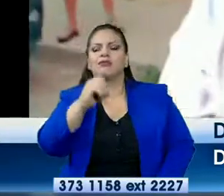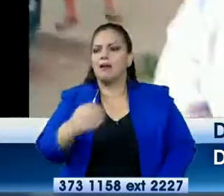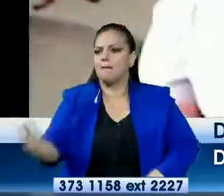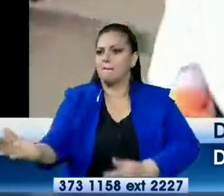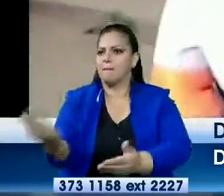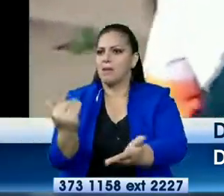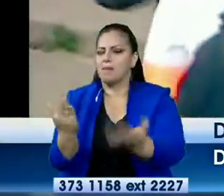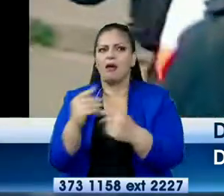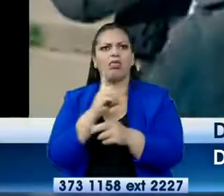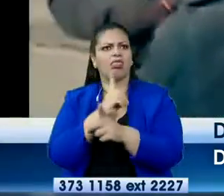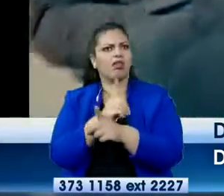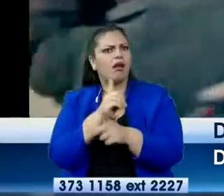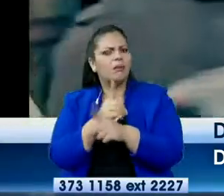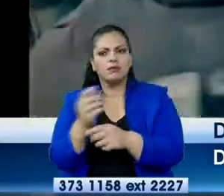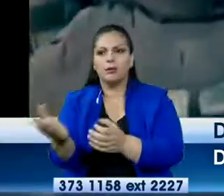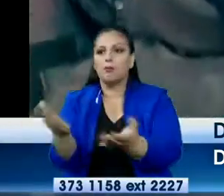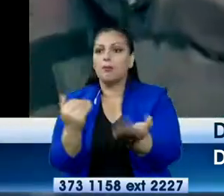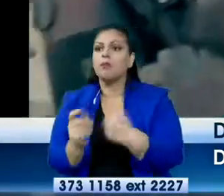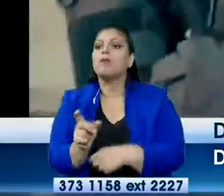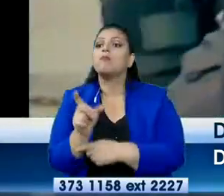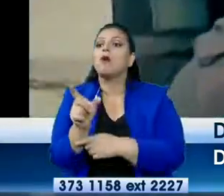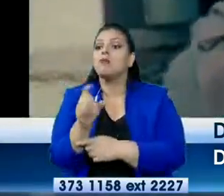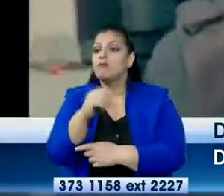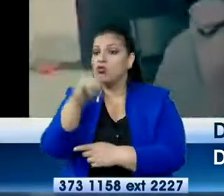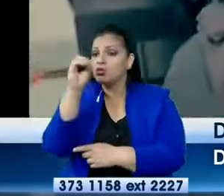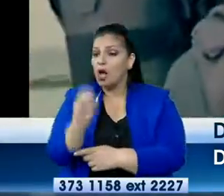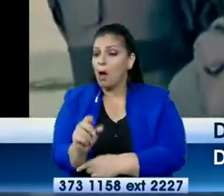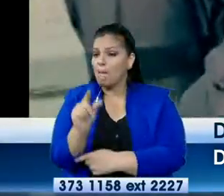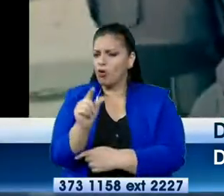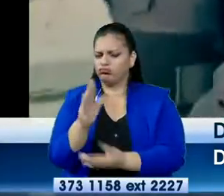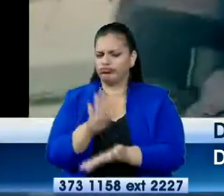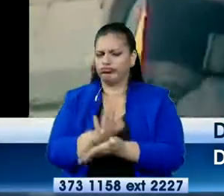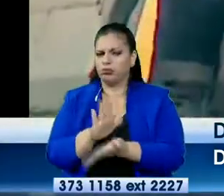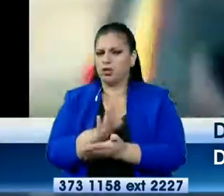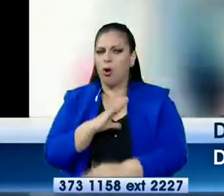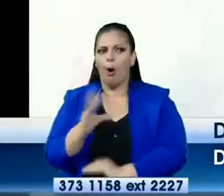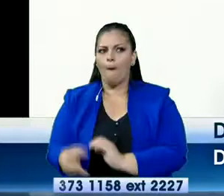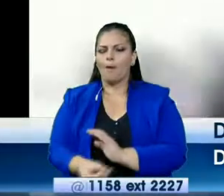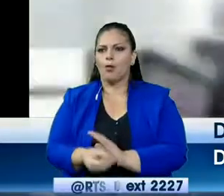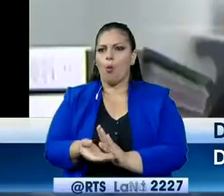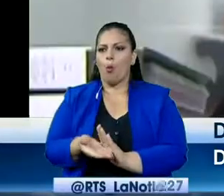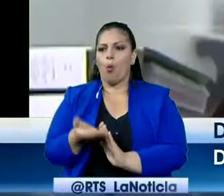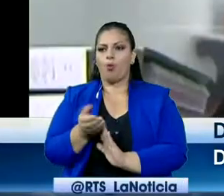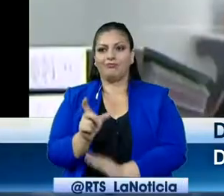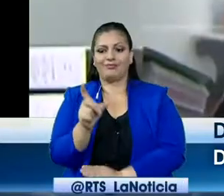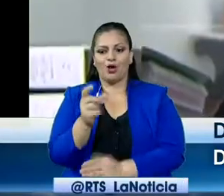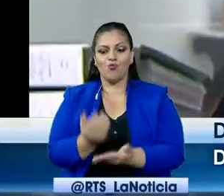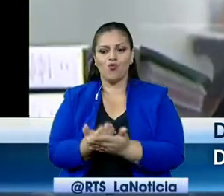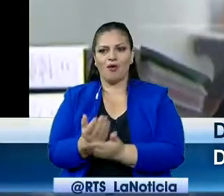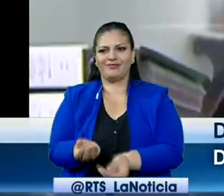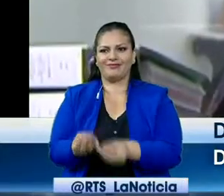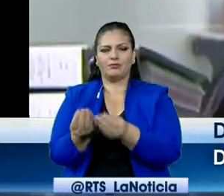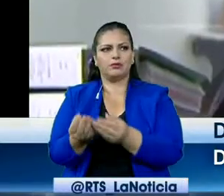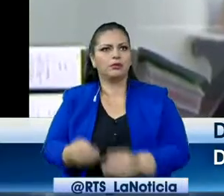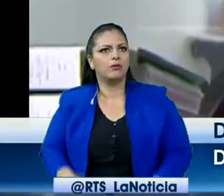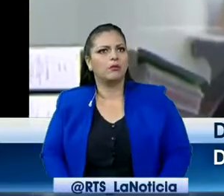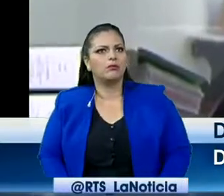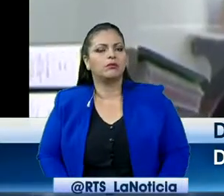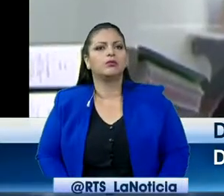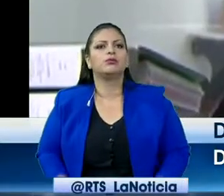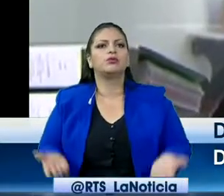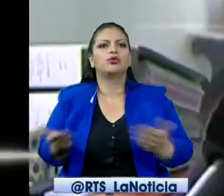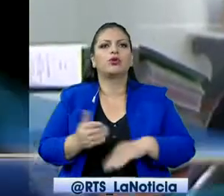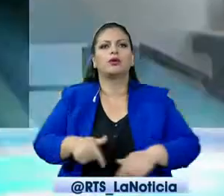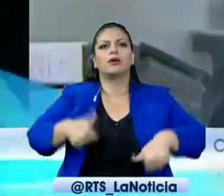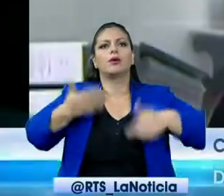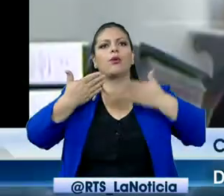de Daule, en los que encontraron documentación que ayudaría a las investigaciones que continúan. Dentro de las versiones que los